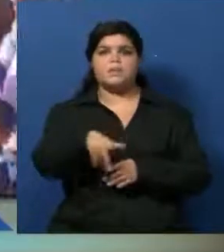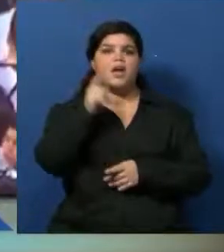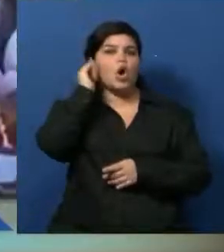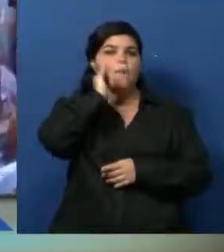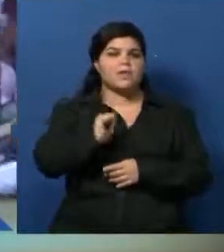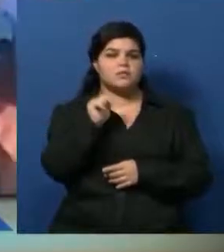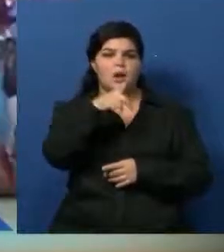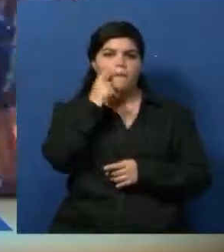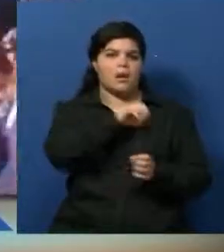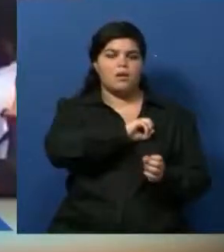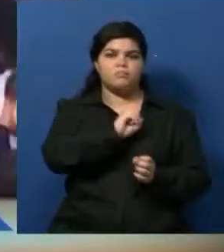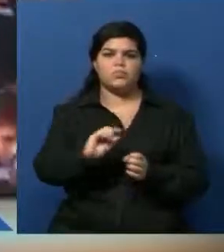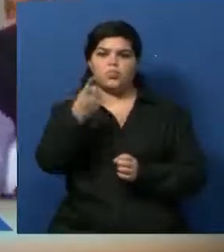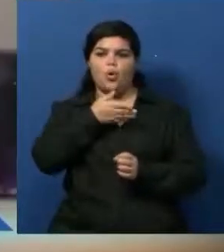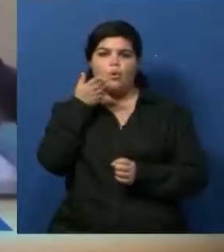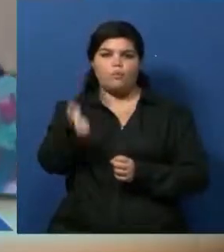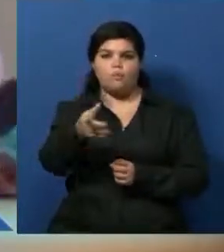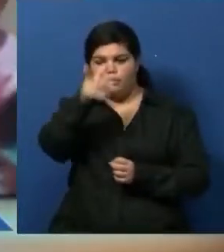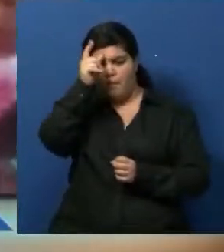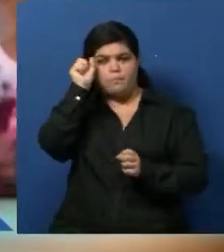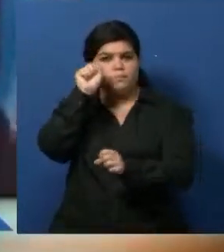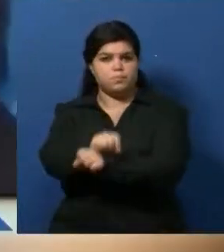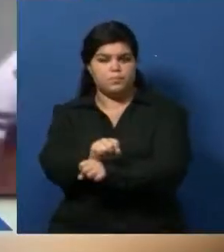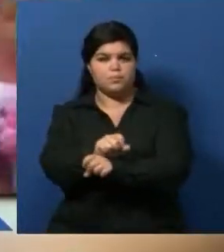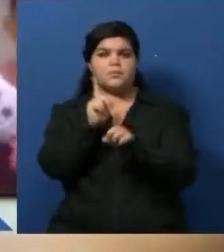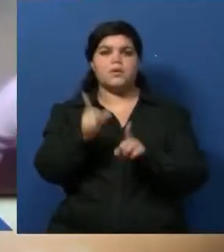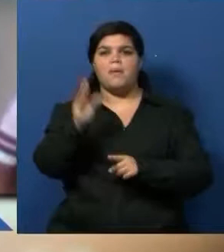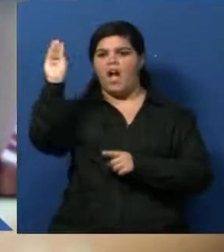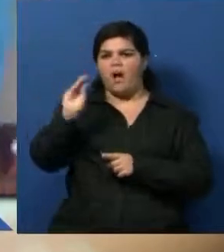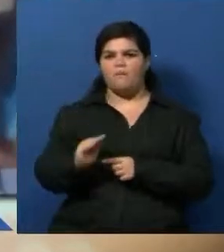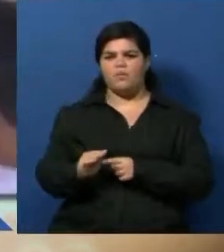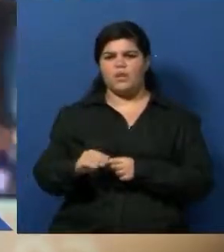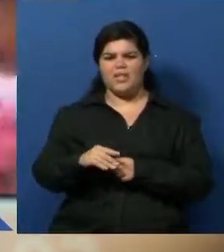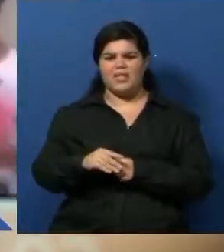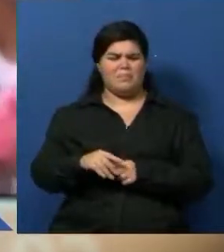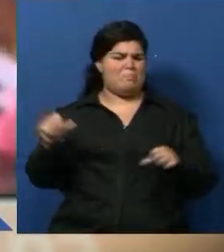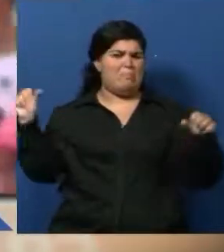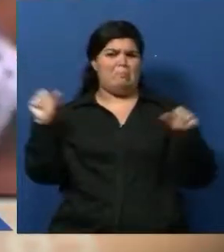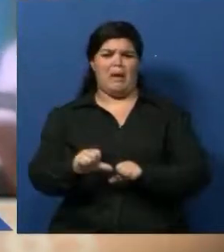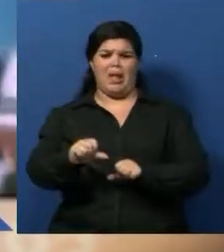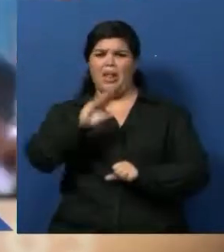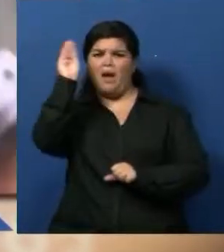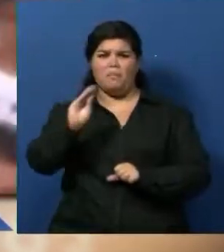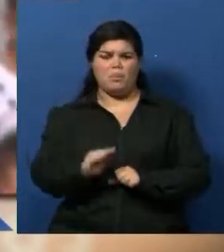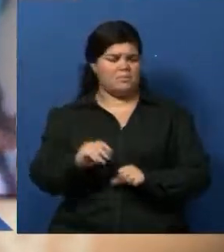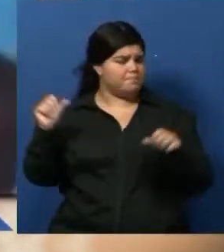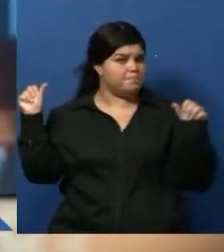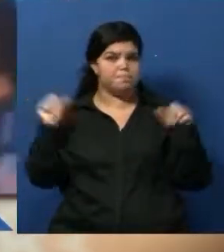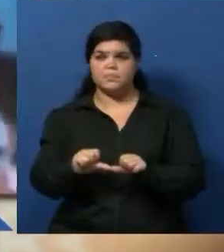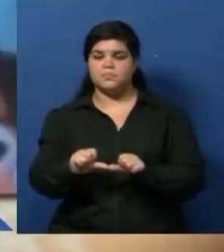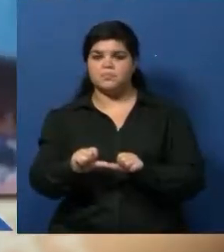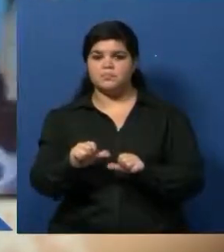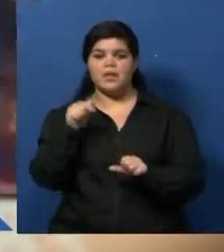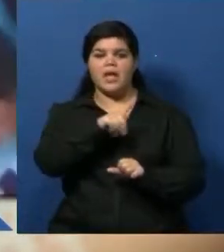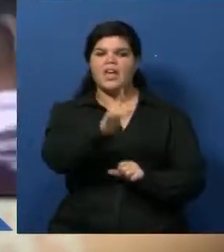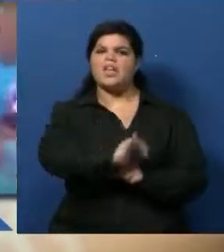entregó, la abogada, también una actuación lamentable, la abogada de Gómez a primera hora del día diciendo que